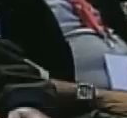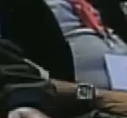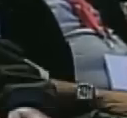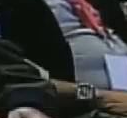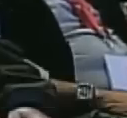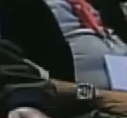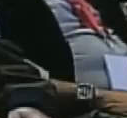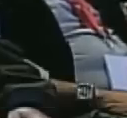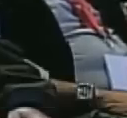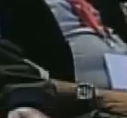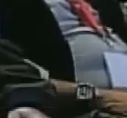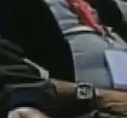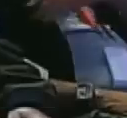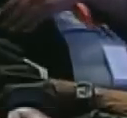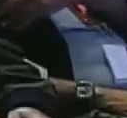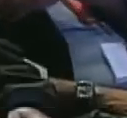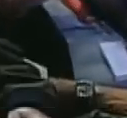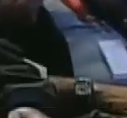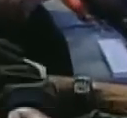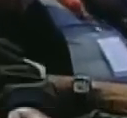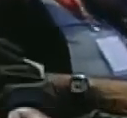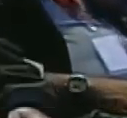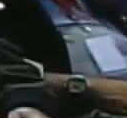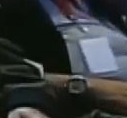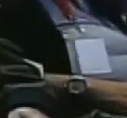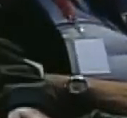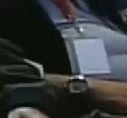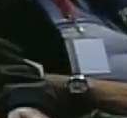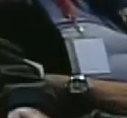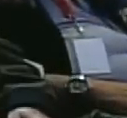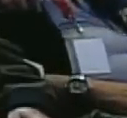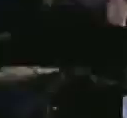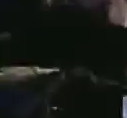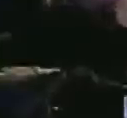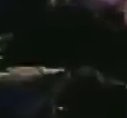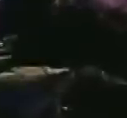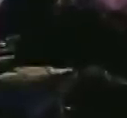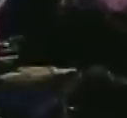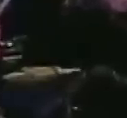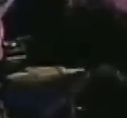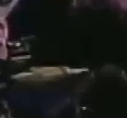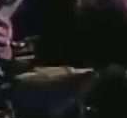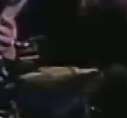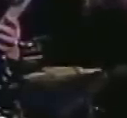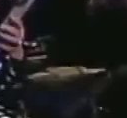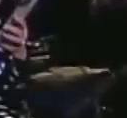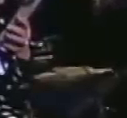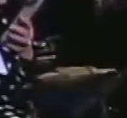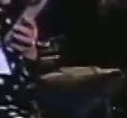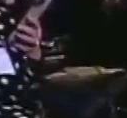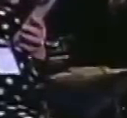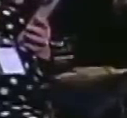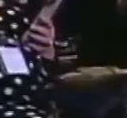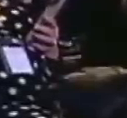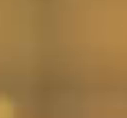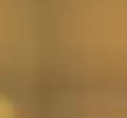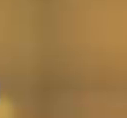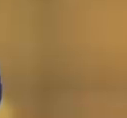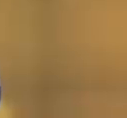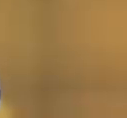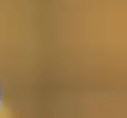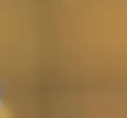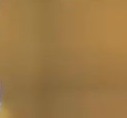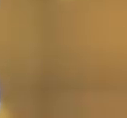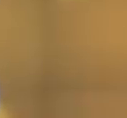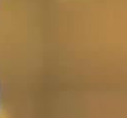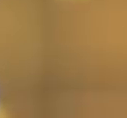directo desde el Teatro Teresa Carreño, nosotros vamos a retornar el contacto a los estudios de Venezolana de Televisión. Adelante. Y a